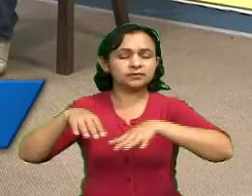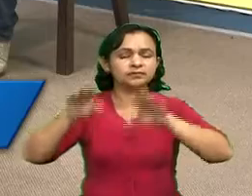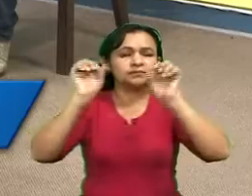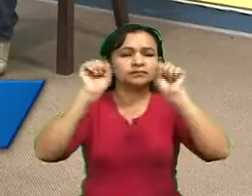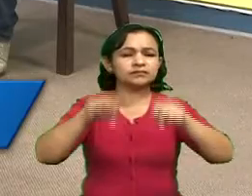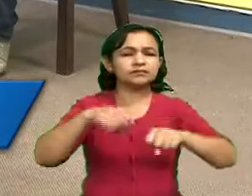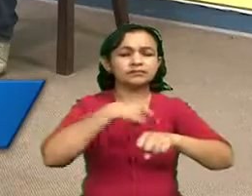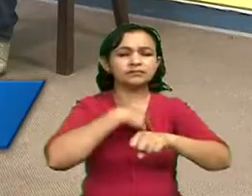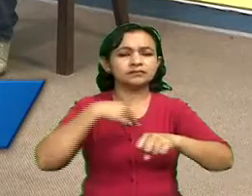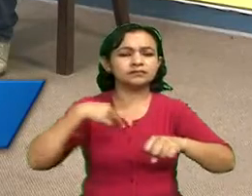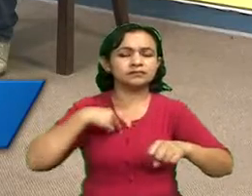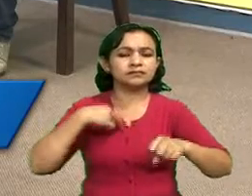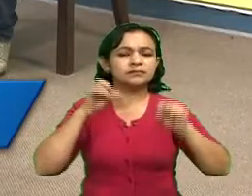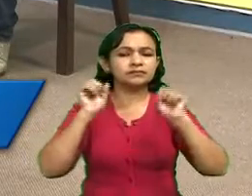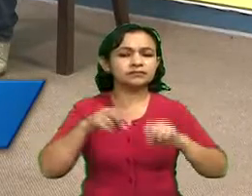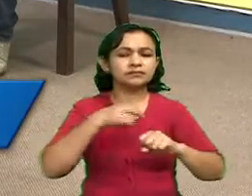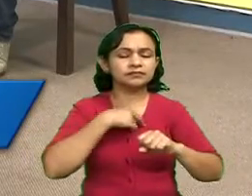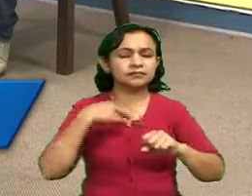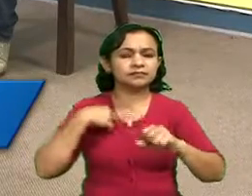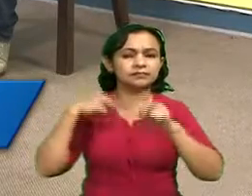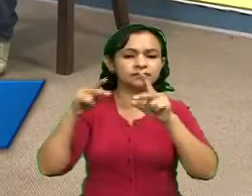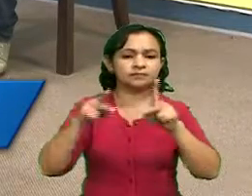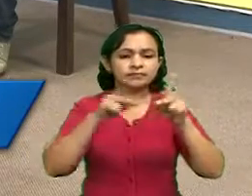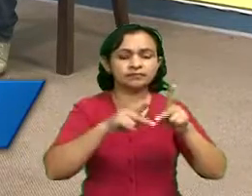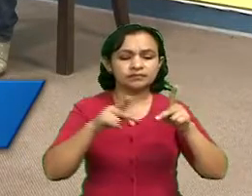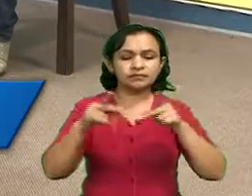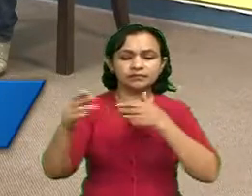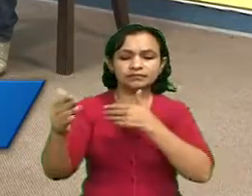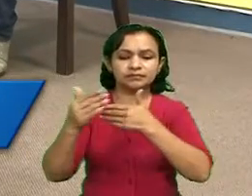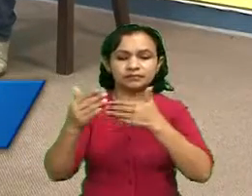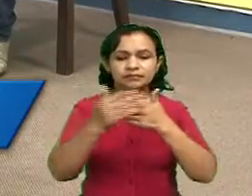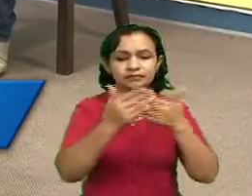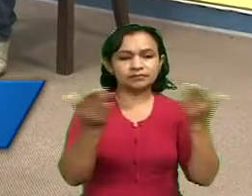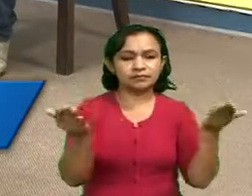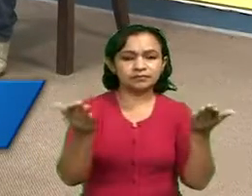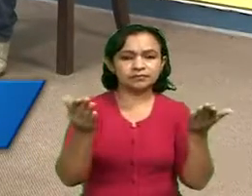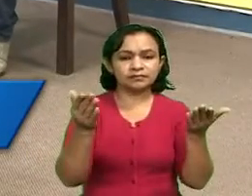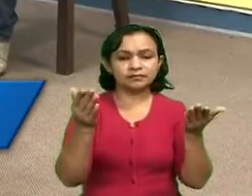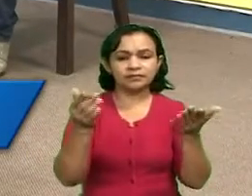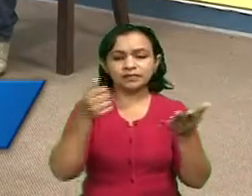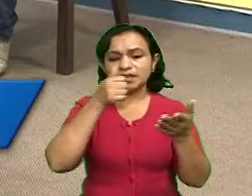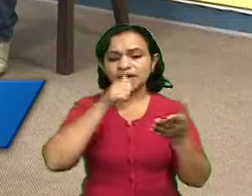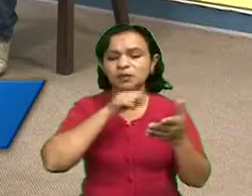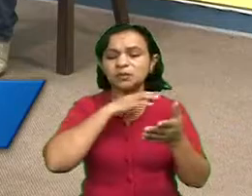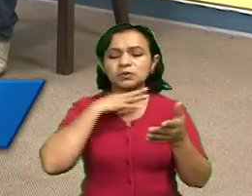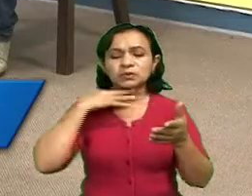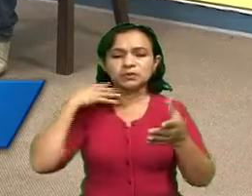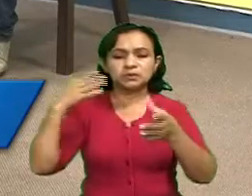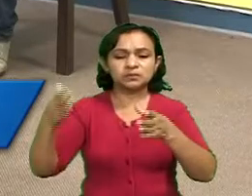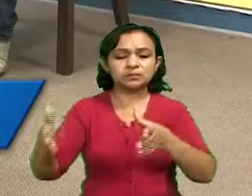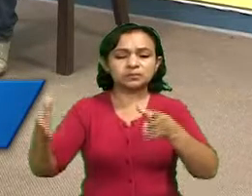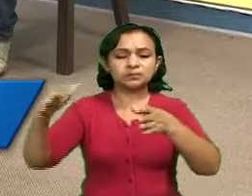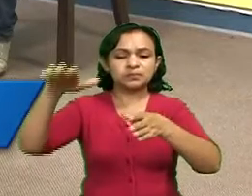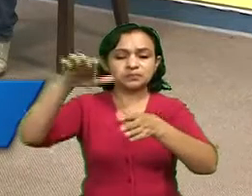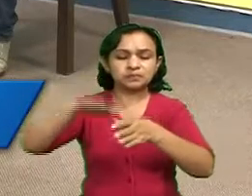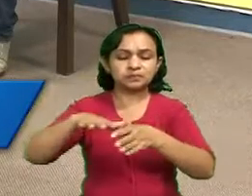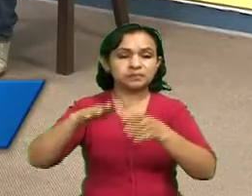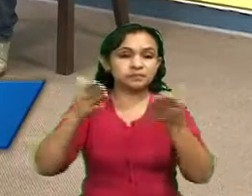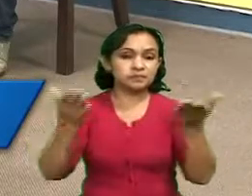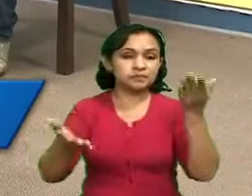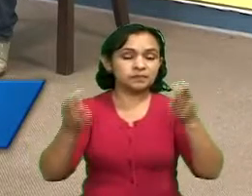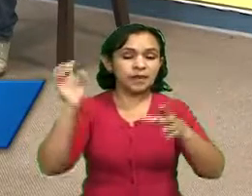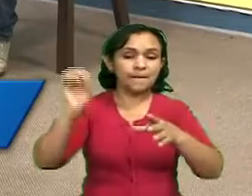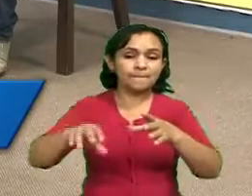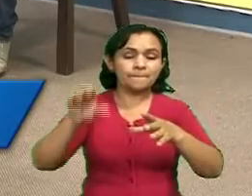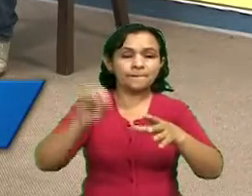podemos hacer? ¿Qué pueden hacer esas personas que tienen cerca tragantes? O manjoles. Manjoles que son focos, obviamente, también de